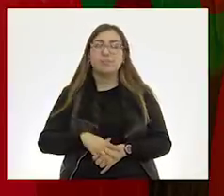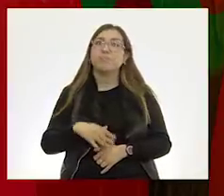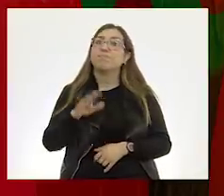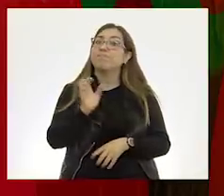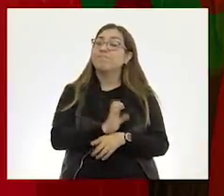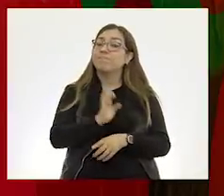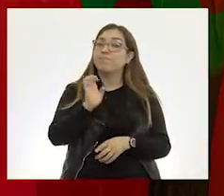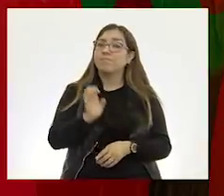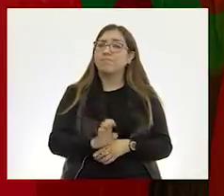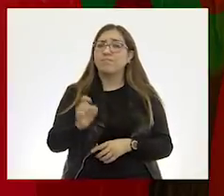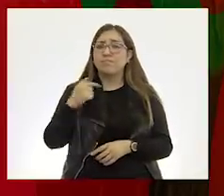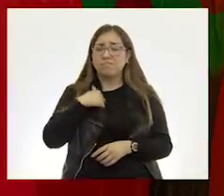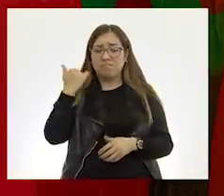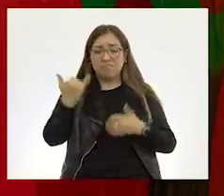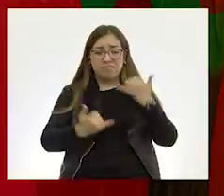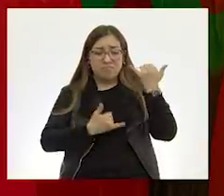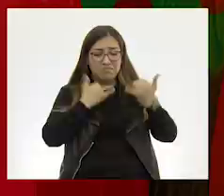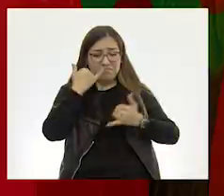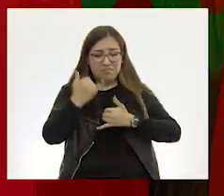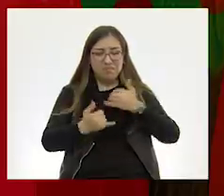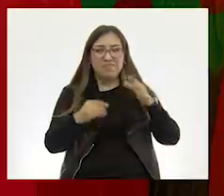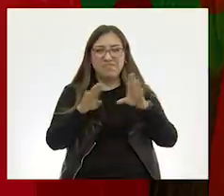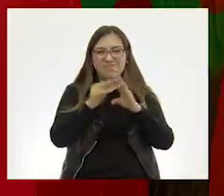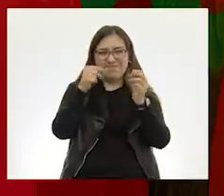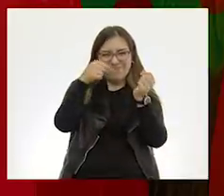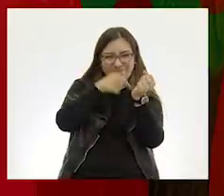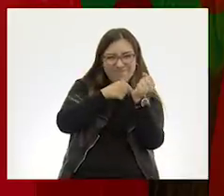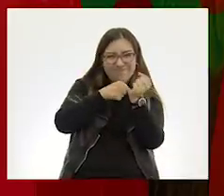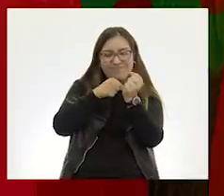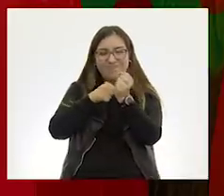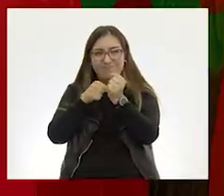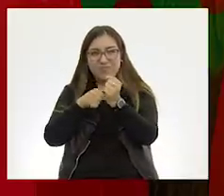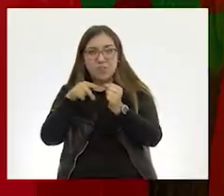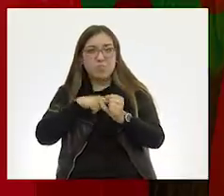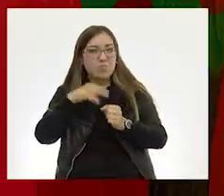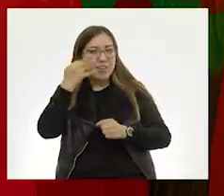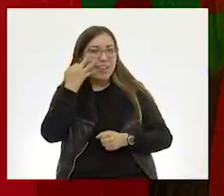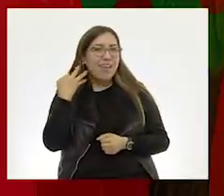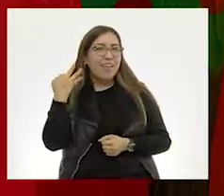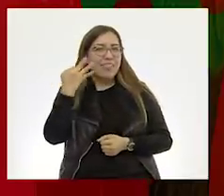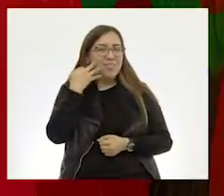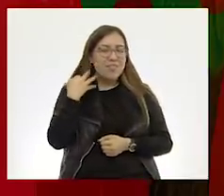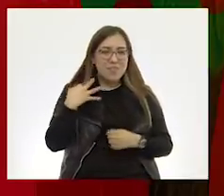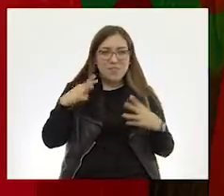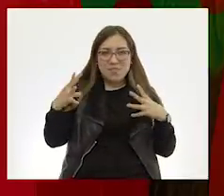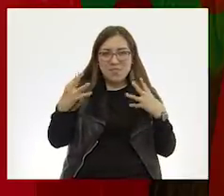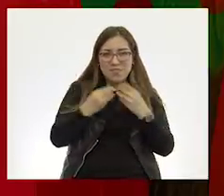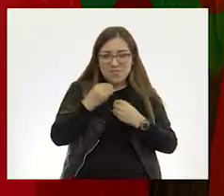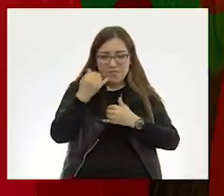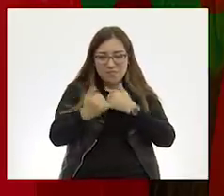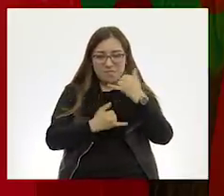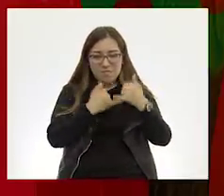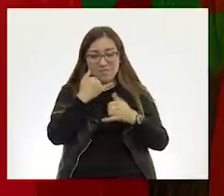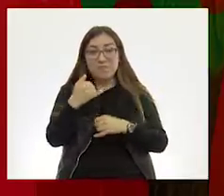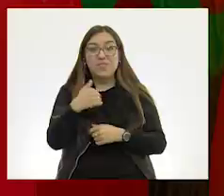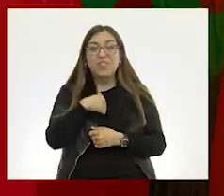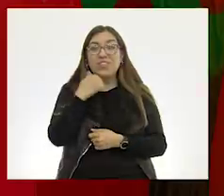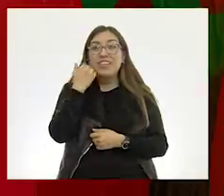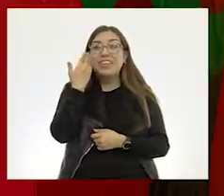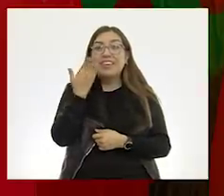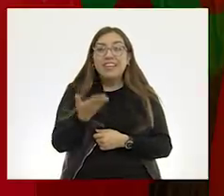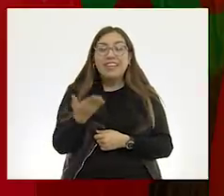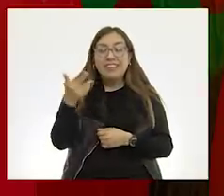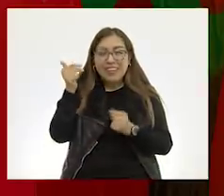Entonces me puse a jugar a las escondidas con mi gato. Yo me quise